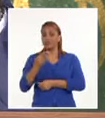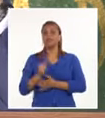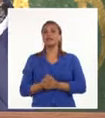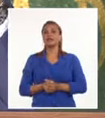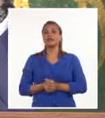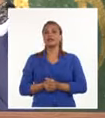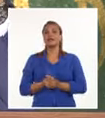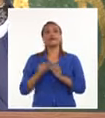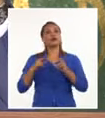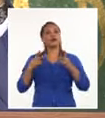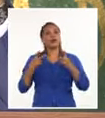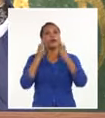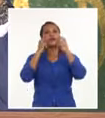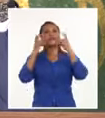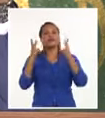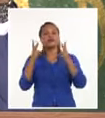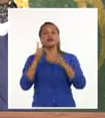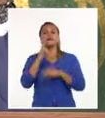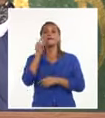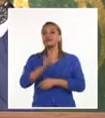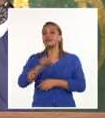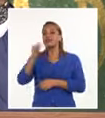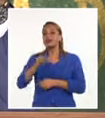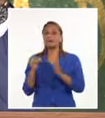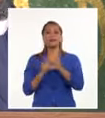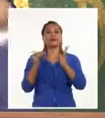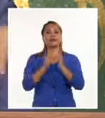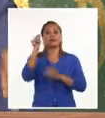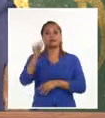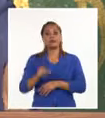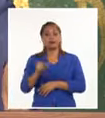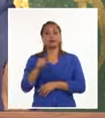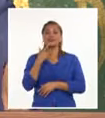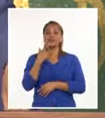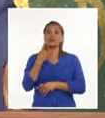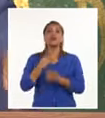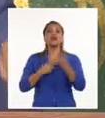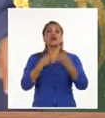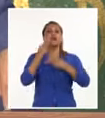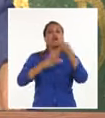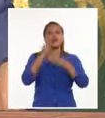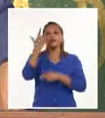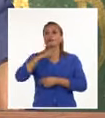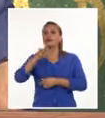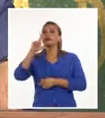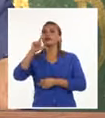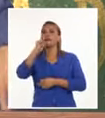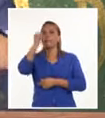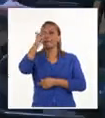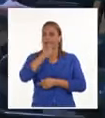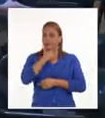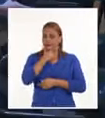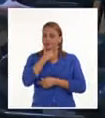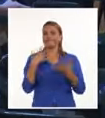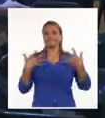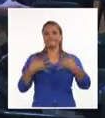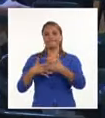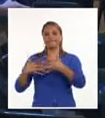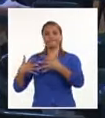a cientos de miles de personas, a millones de personas en realidad, es lo que ha hecho el ALBA. Es lo que ha conseguido la alianza. Y